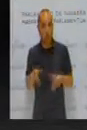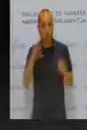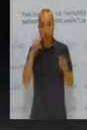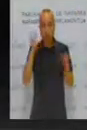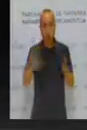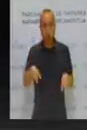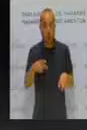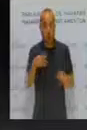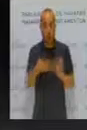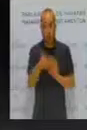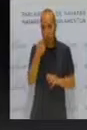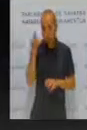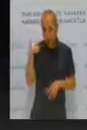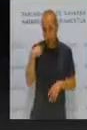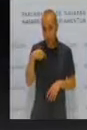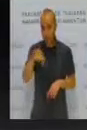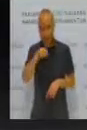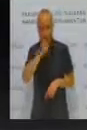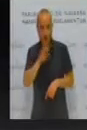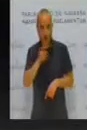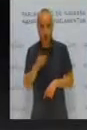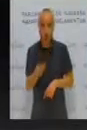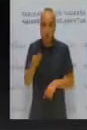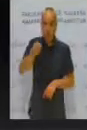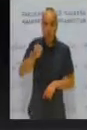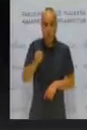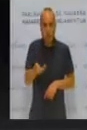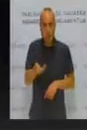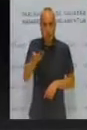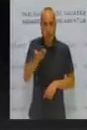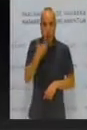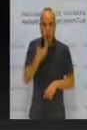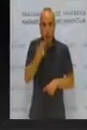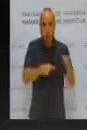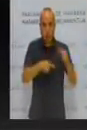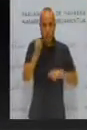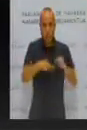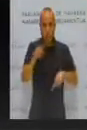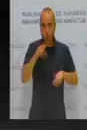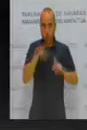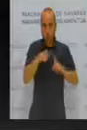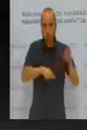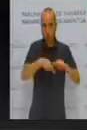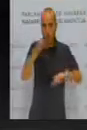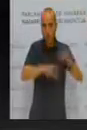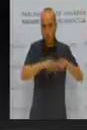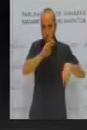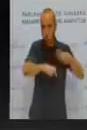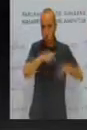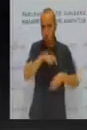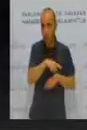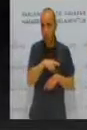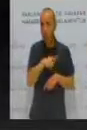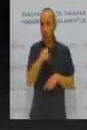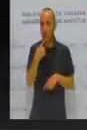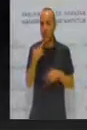año pasado y este año se ha incrementado algo ese presupuesto en construcciones, pero en ningún caso, señorías, y eso también lo tengo que dejar claro,